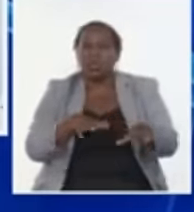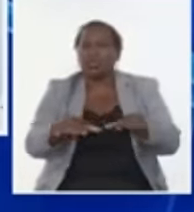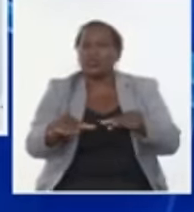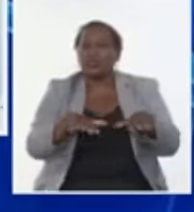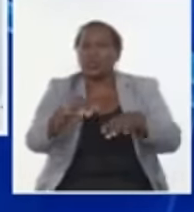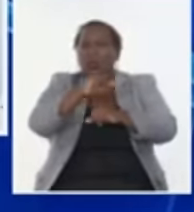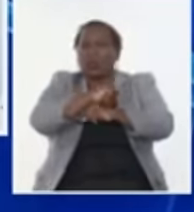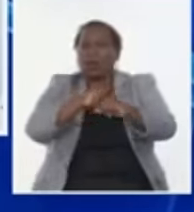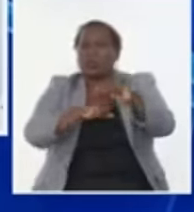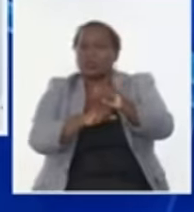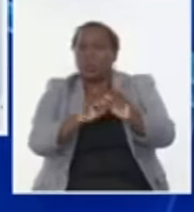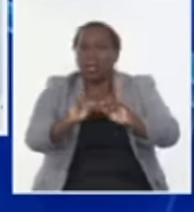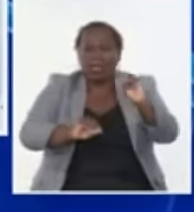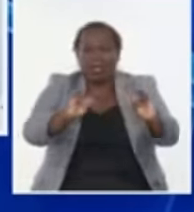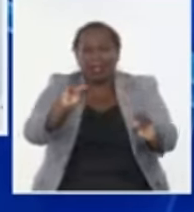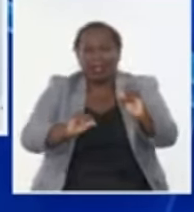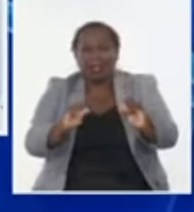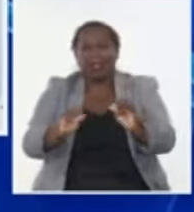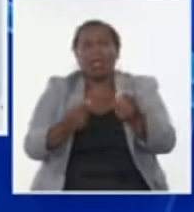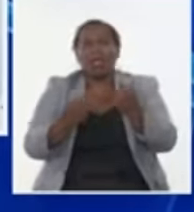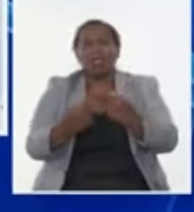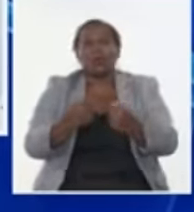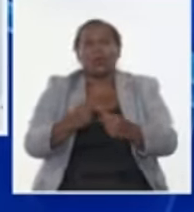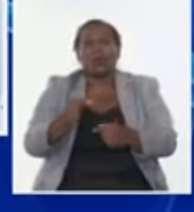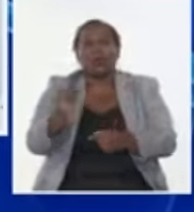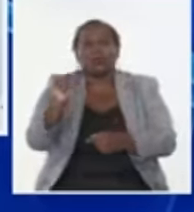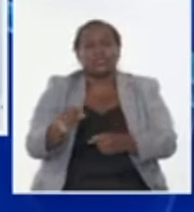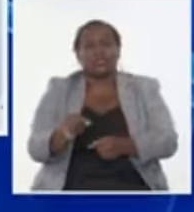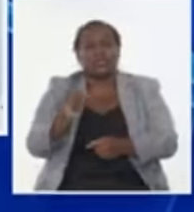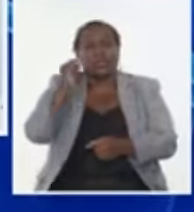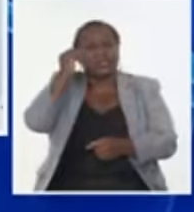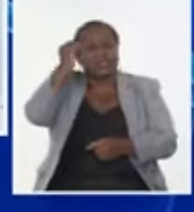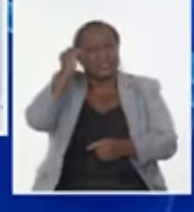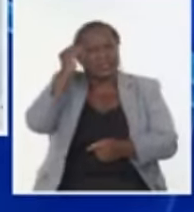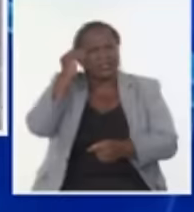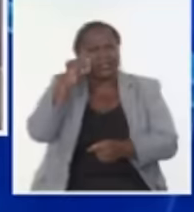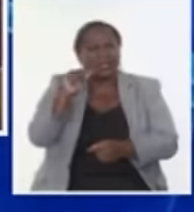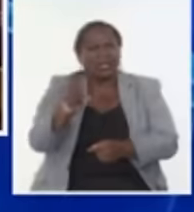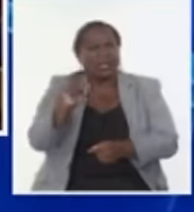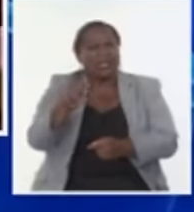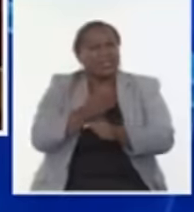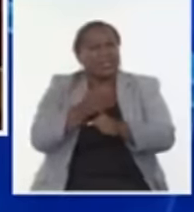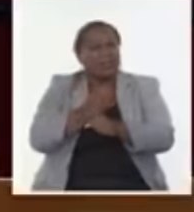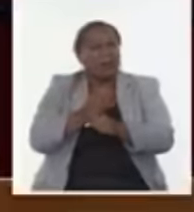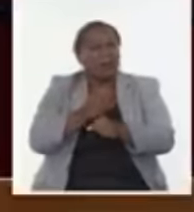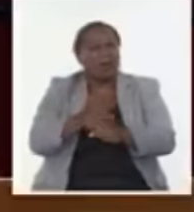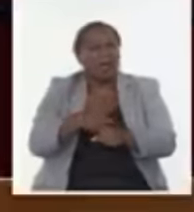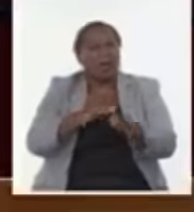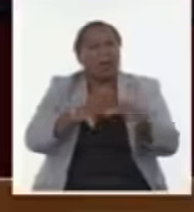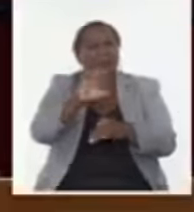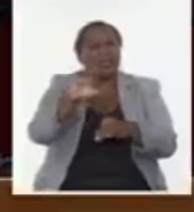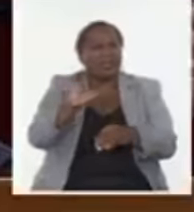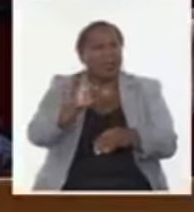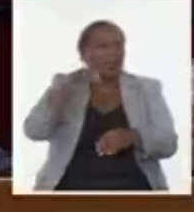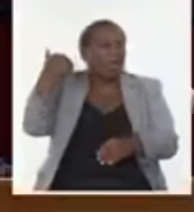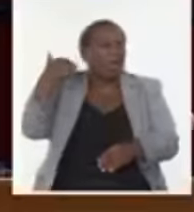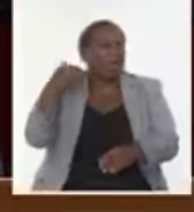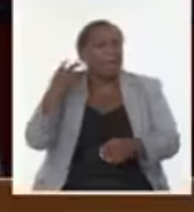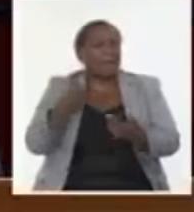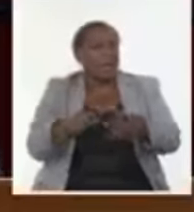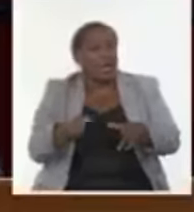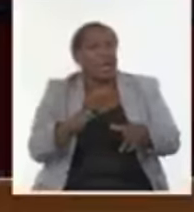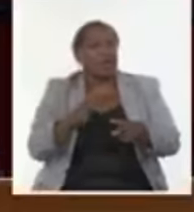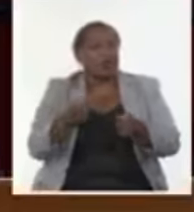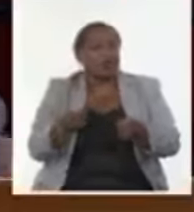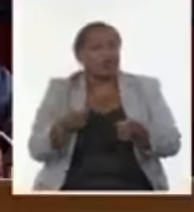decir, en algunos casos nos ha preocupado que tal vez ha bajado un poquito el ritmo comparado los ministerios, las empresas, pero es verdad que han